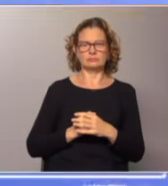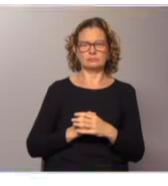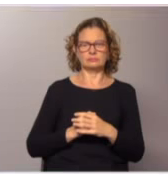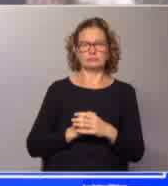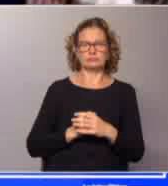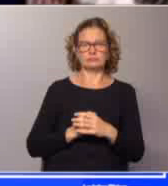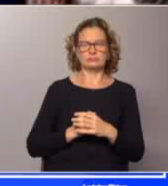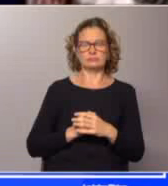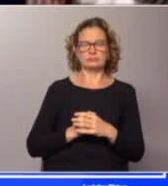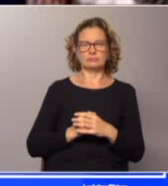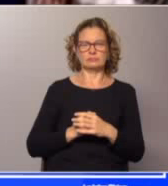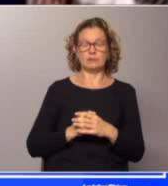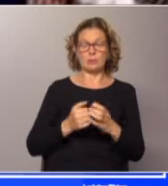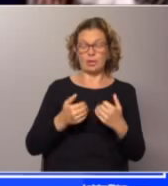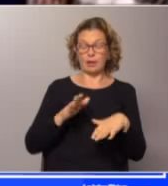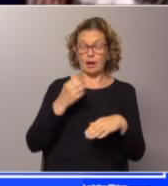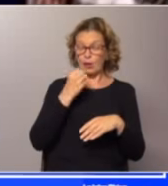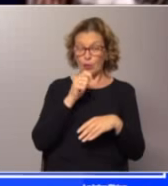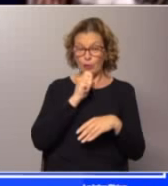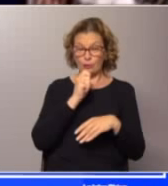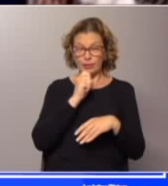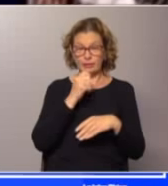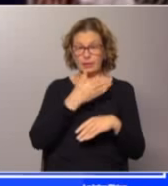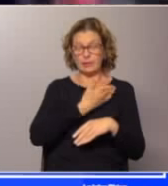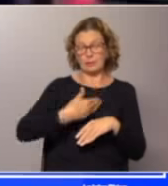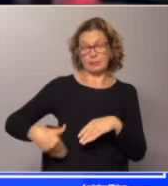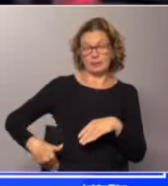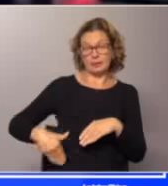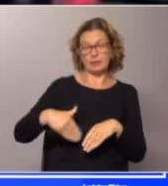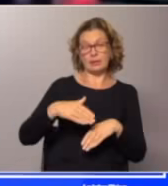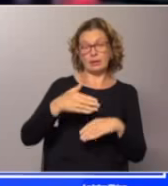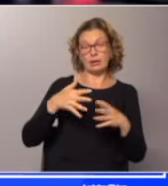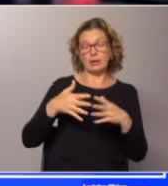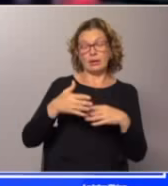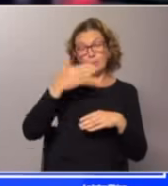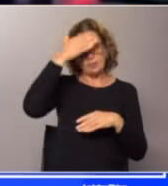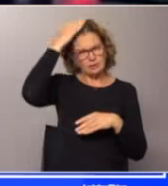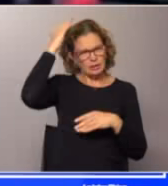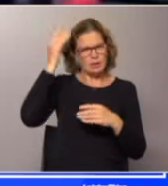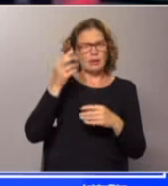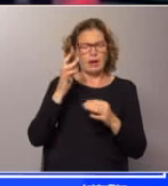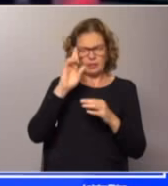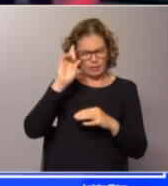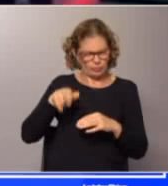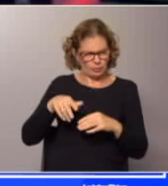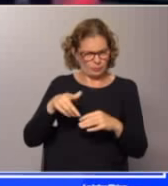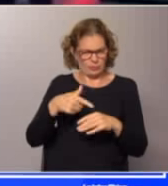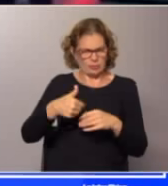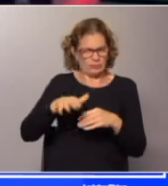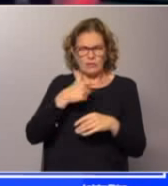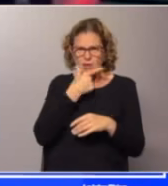si vamos a dejar la conferencia de prensa del presidente de donald trump y la razón es muy sencilla esto es muy importante